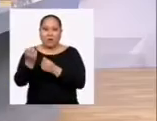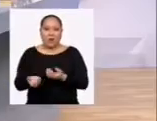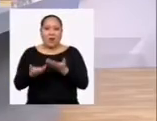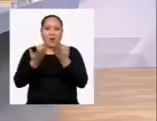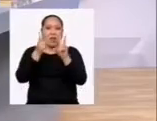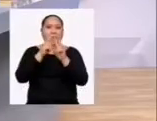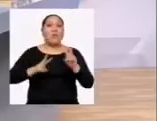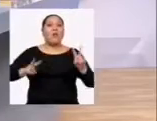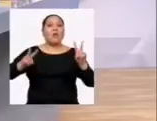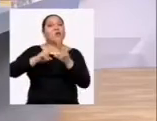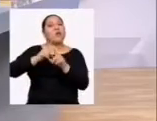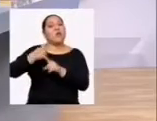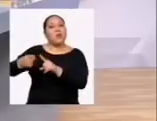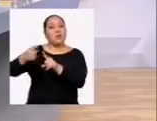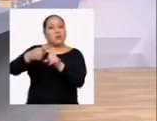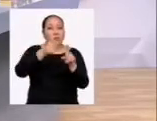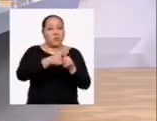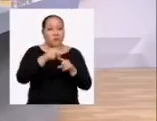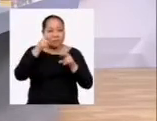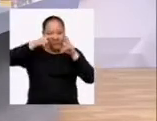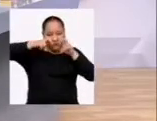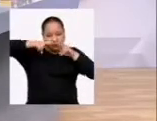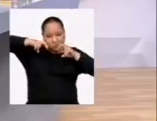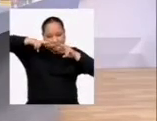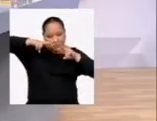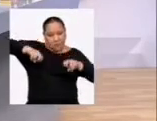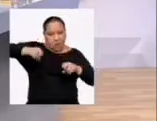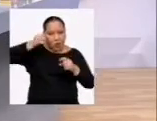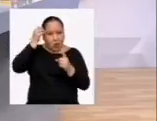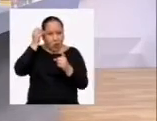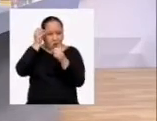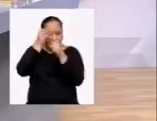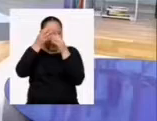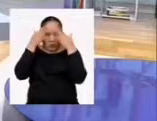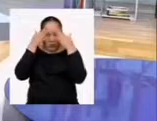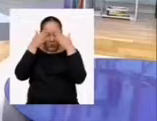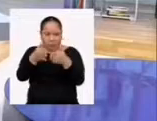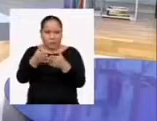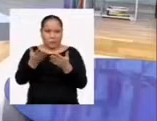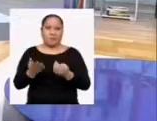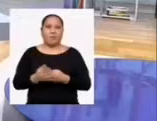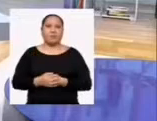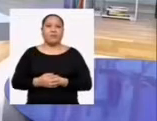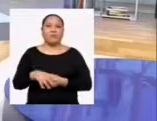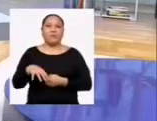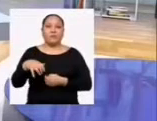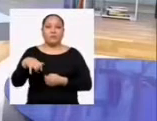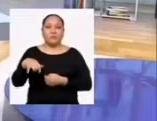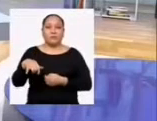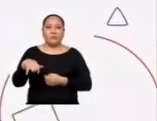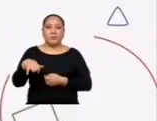la diversidad. Un análisis lo más objetivo posible.